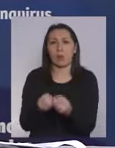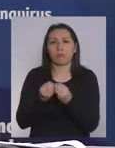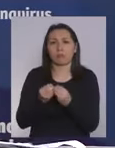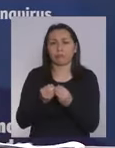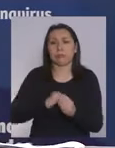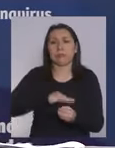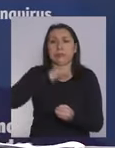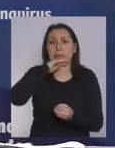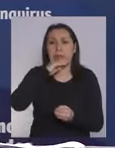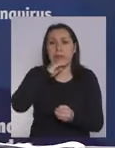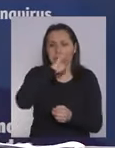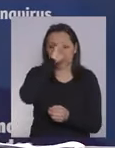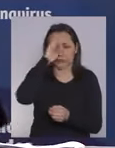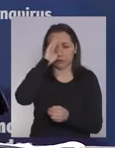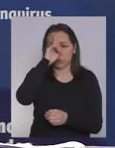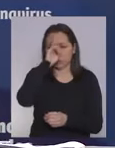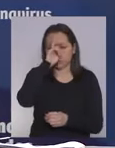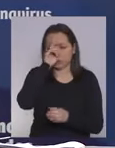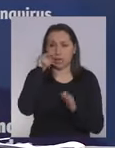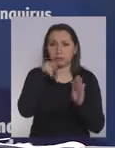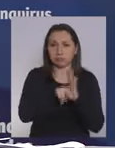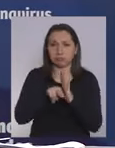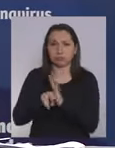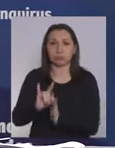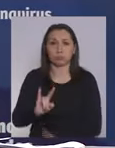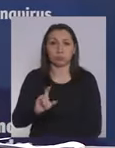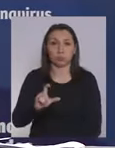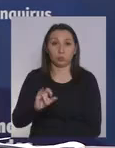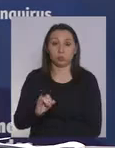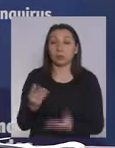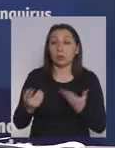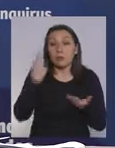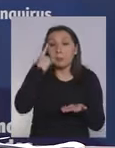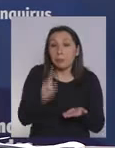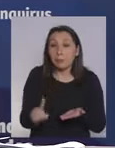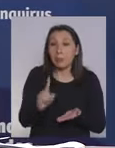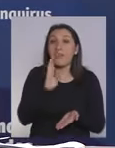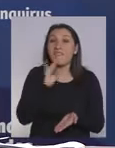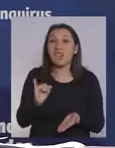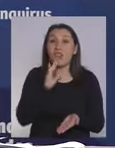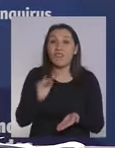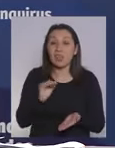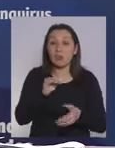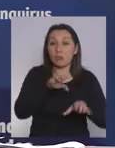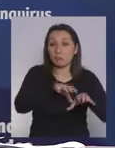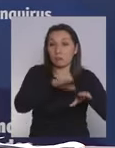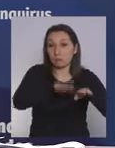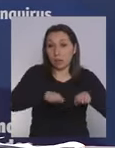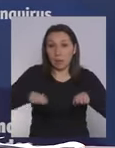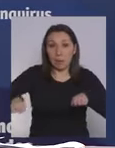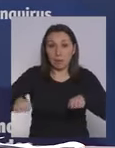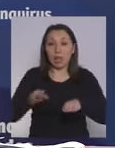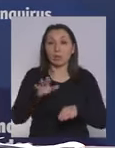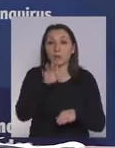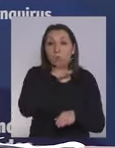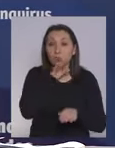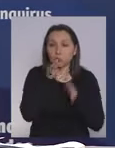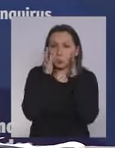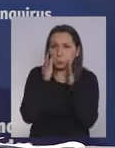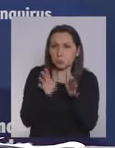de las unidades de cuidados intensivos sin embargo en bío bío la ocupación de camas de